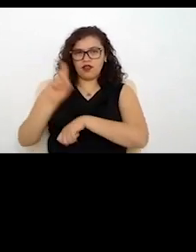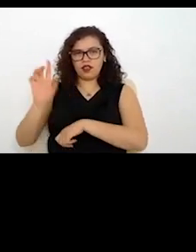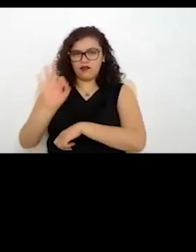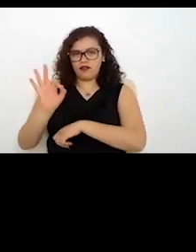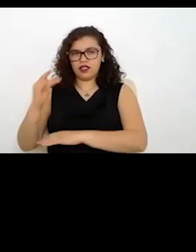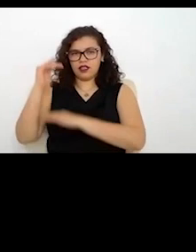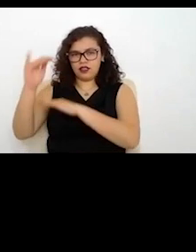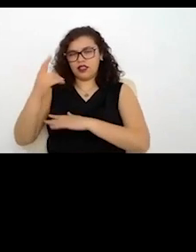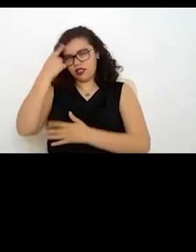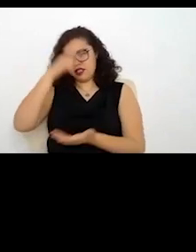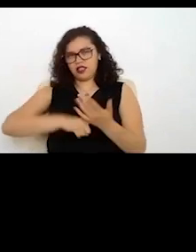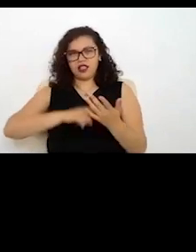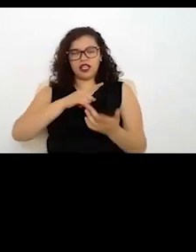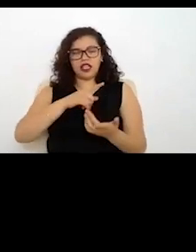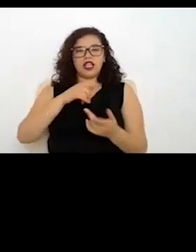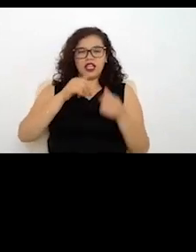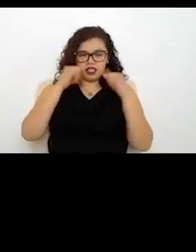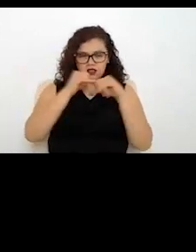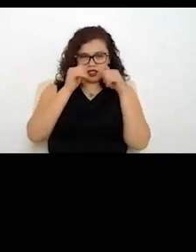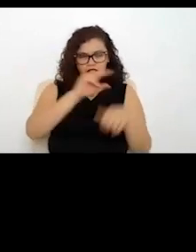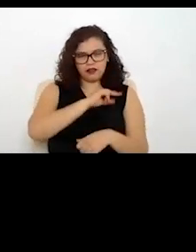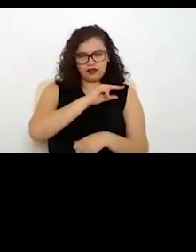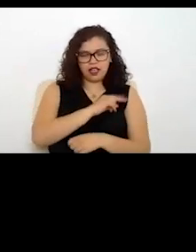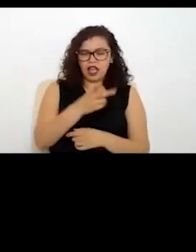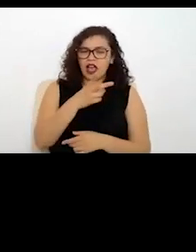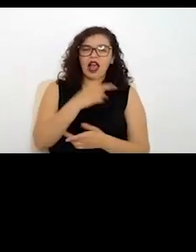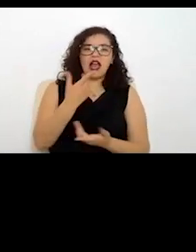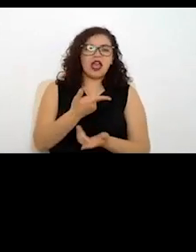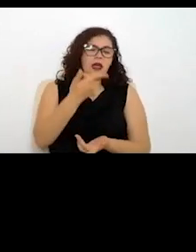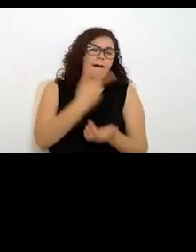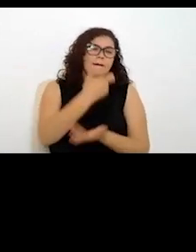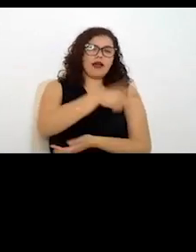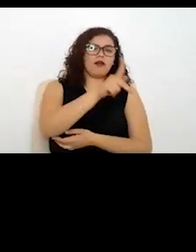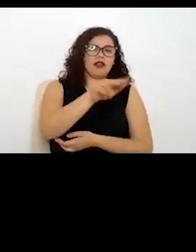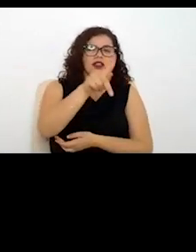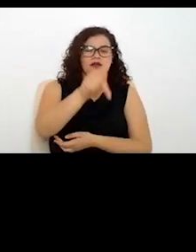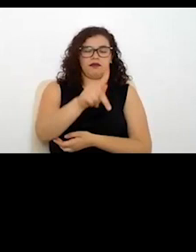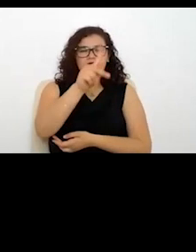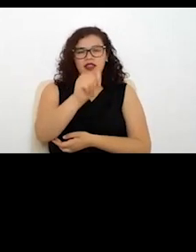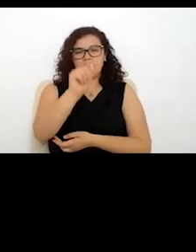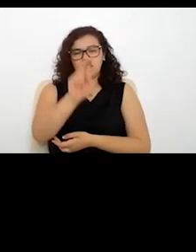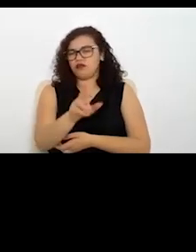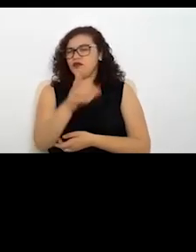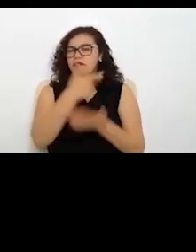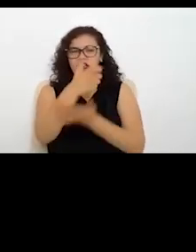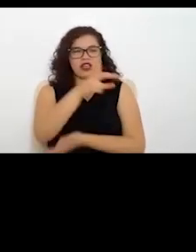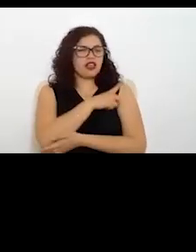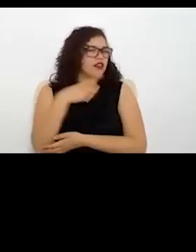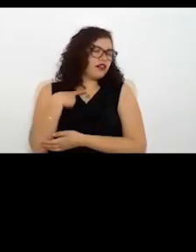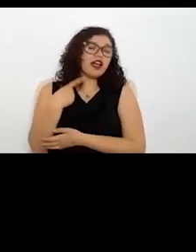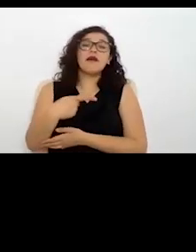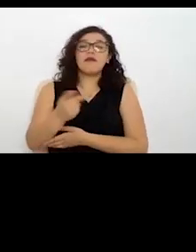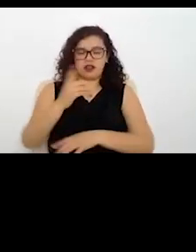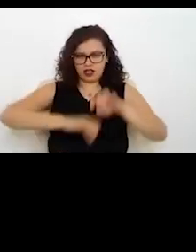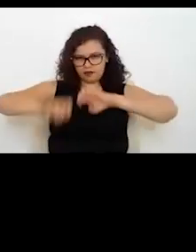privada, están exentos justamente de la repartición del PTU, pero en el caso de las empresas que sí